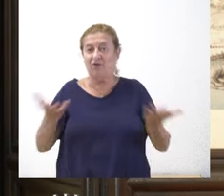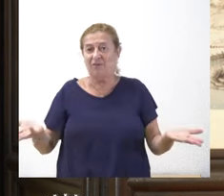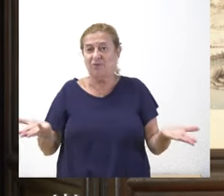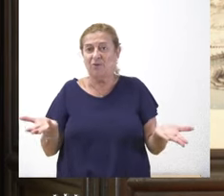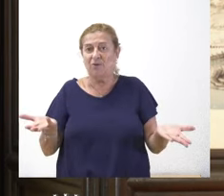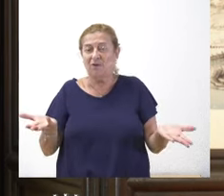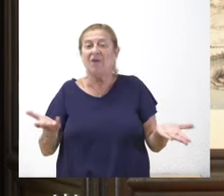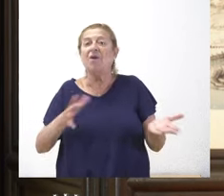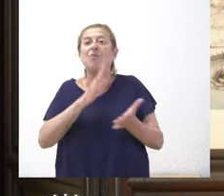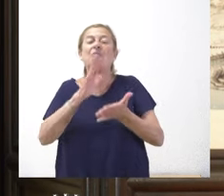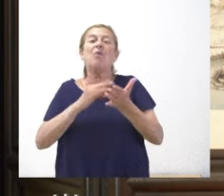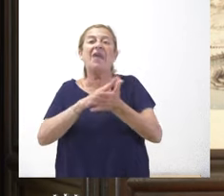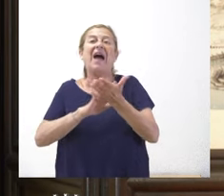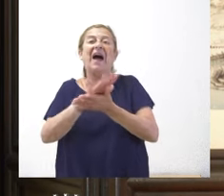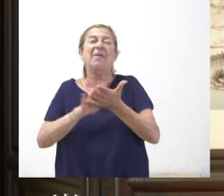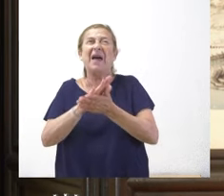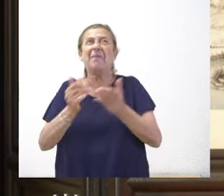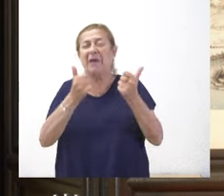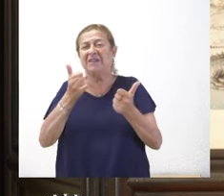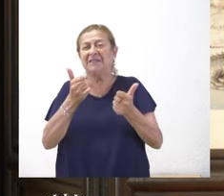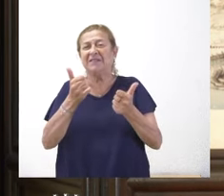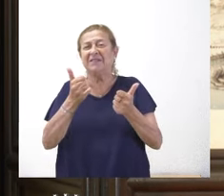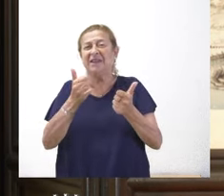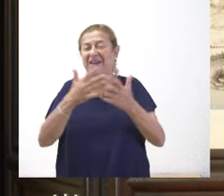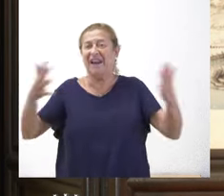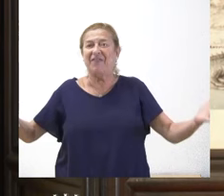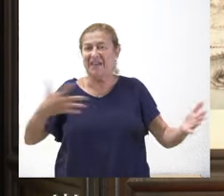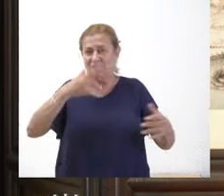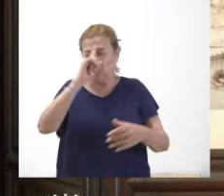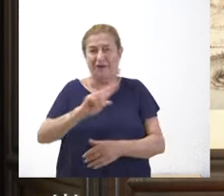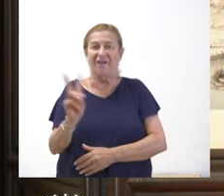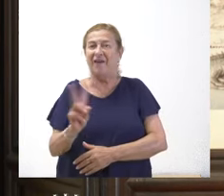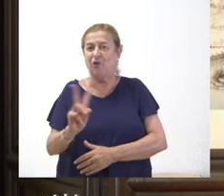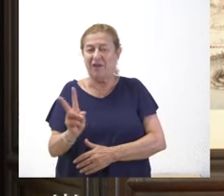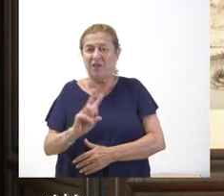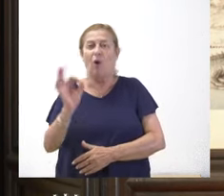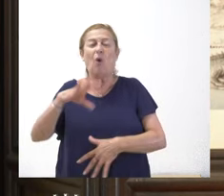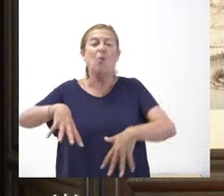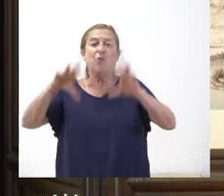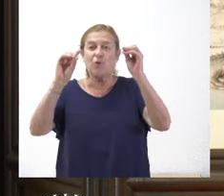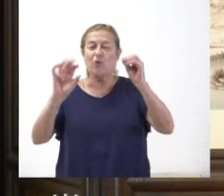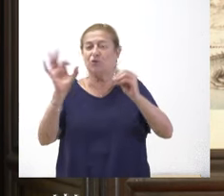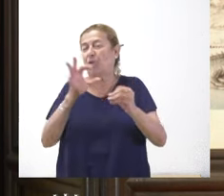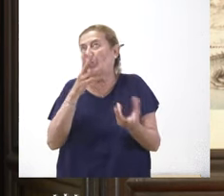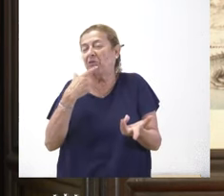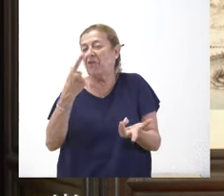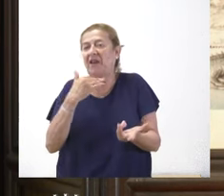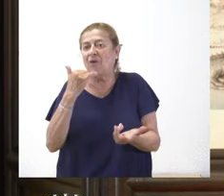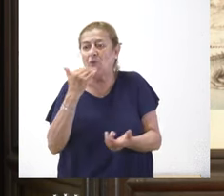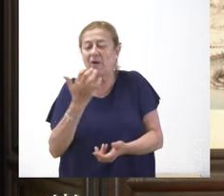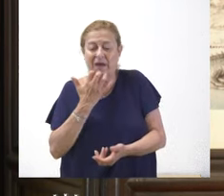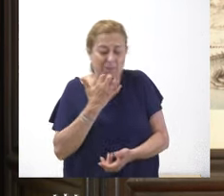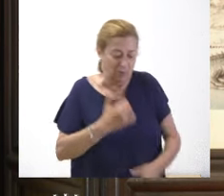podríamos hablar de los más grandes no sé vaya oliz o Burgos por poner algún